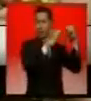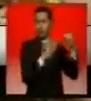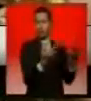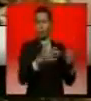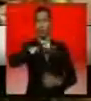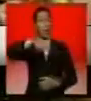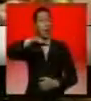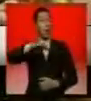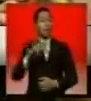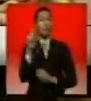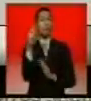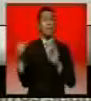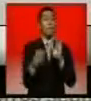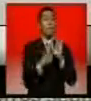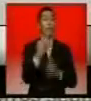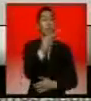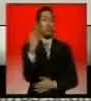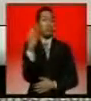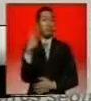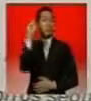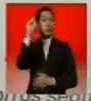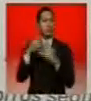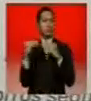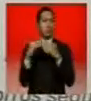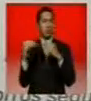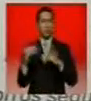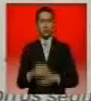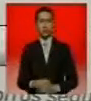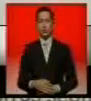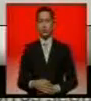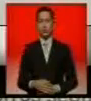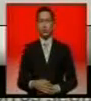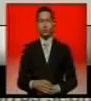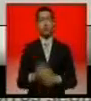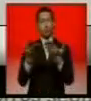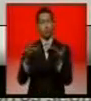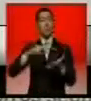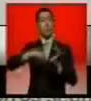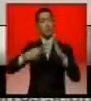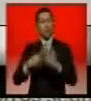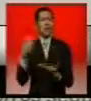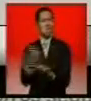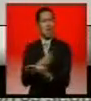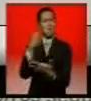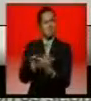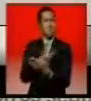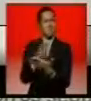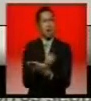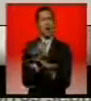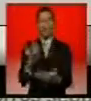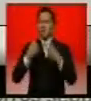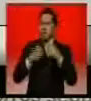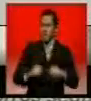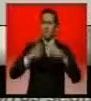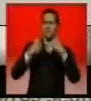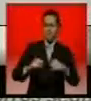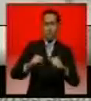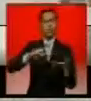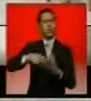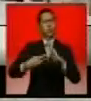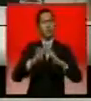aproximadamente $1.400 millones. Esto significa para nosotros un gran reto, un sano orgullo y evidentemente un compromiso